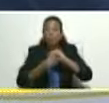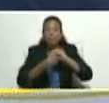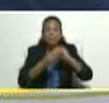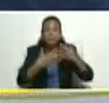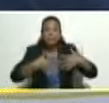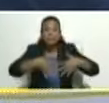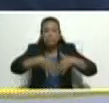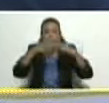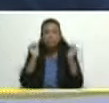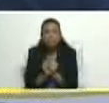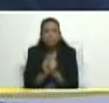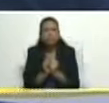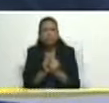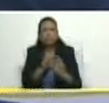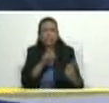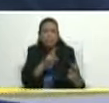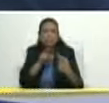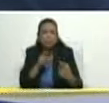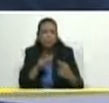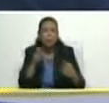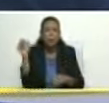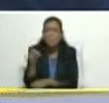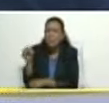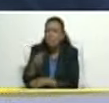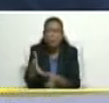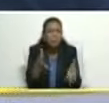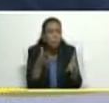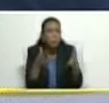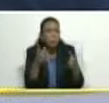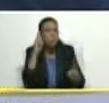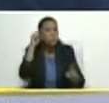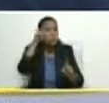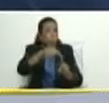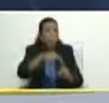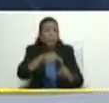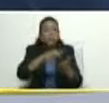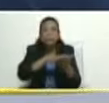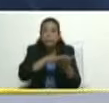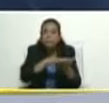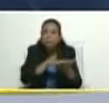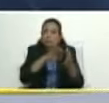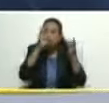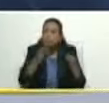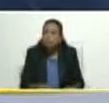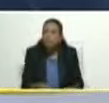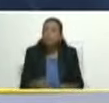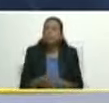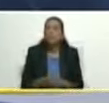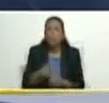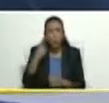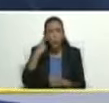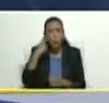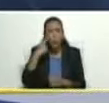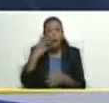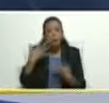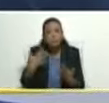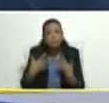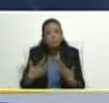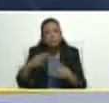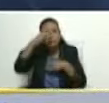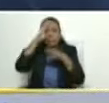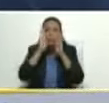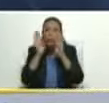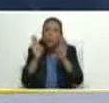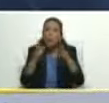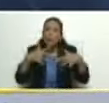guerra económica, usted siempre tuvo claro que ese foco teníamos que tenerlo bien, bien latente, bien pendiente